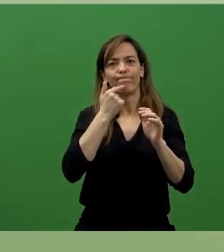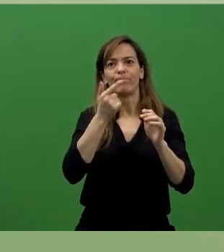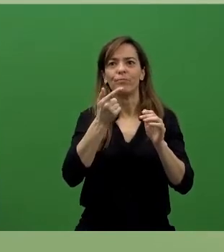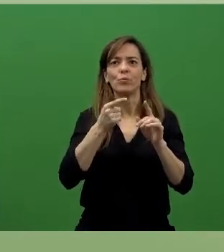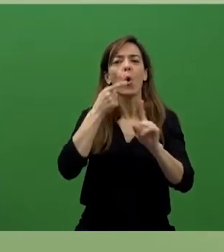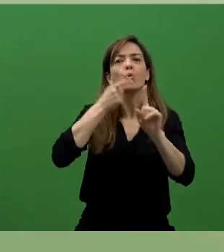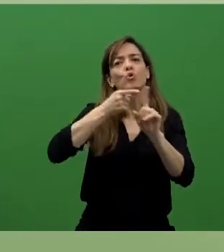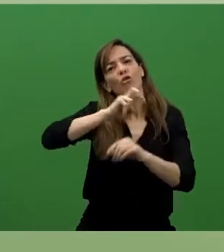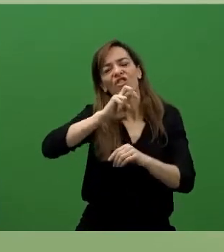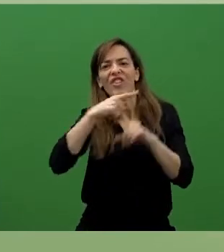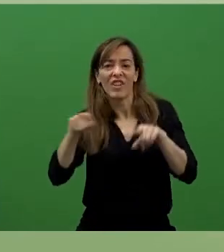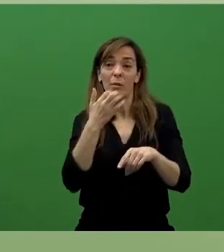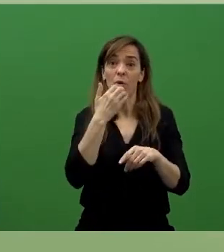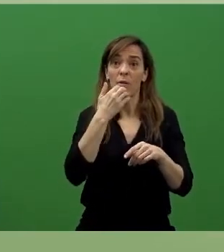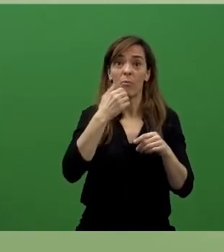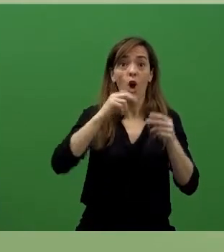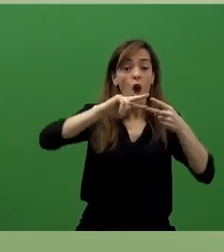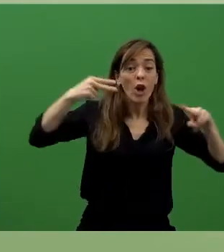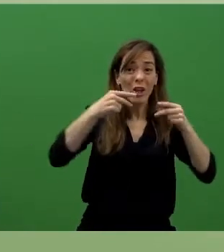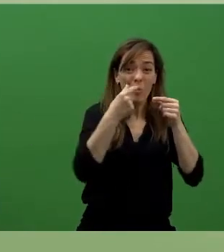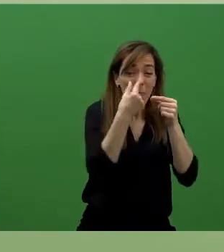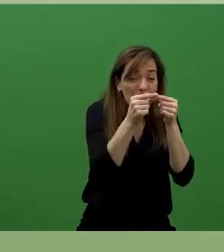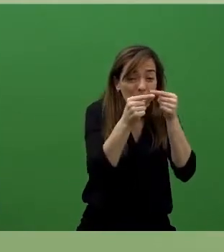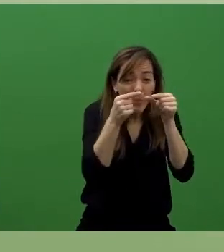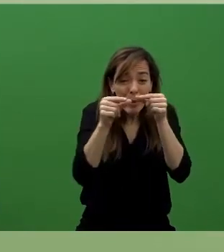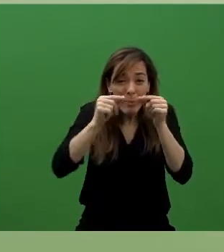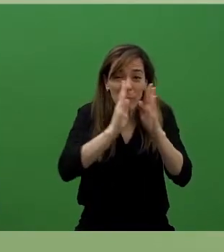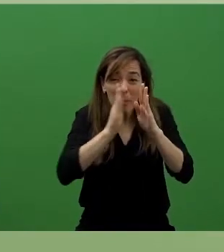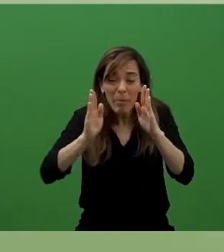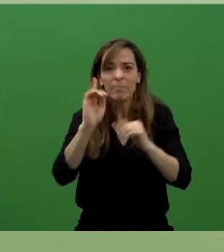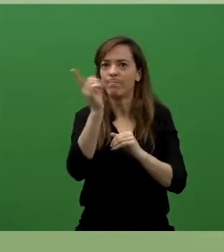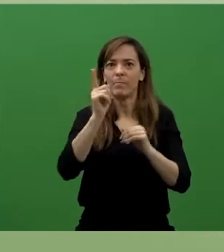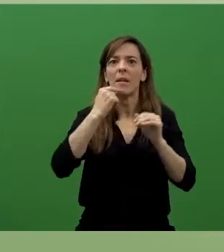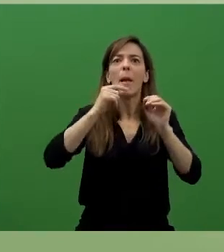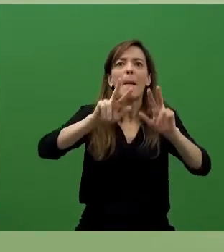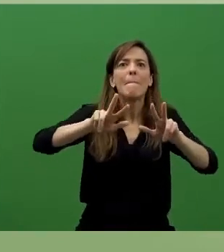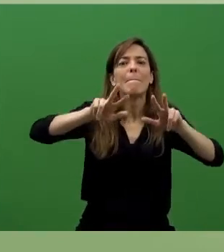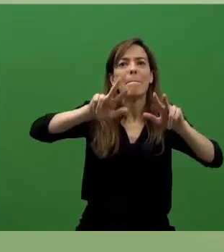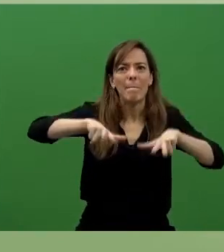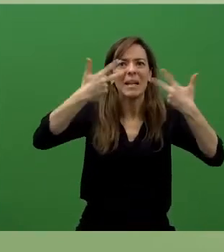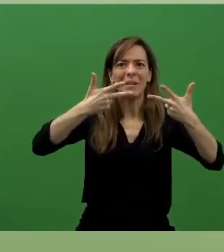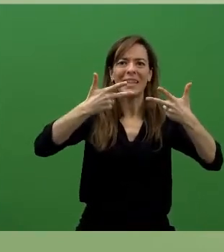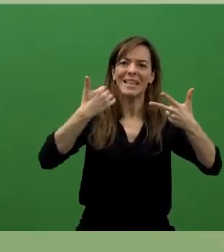vez de secuenciar el genoma con trocitos muy pequeñitos, nos permiten secuenciar el genoma con ya